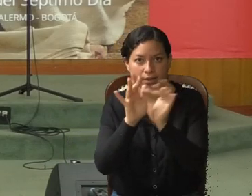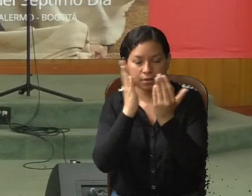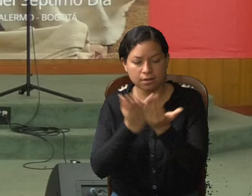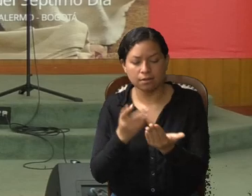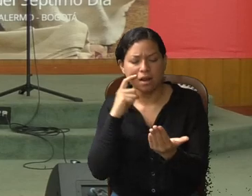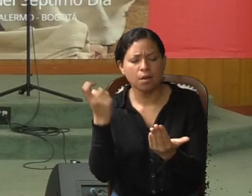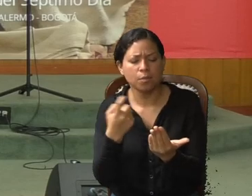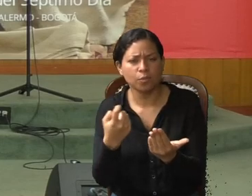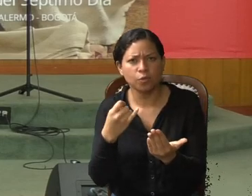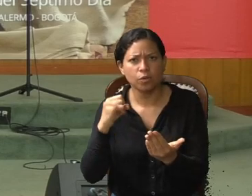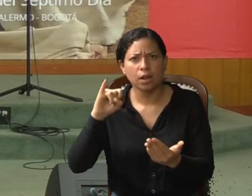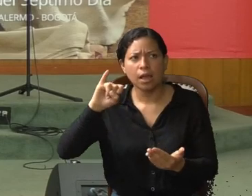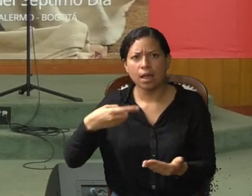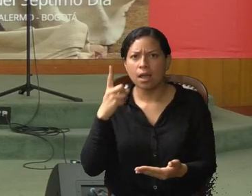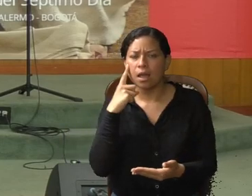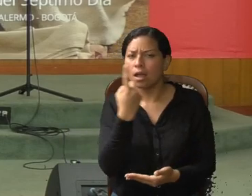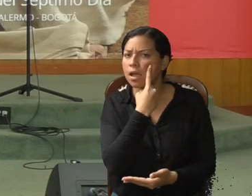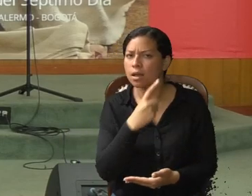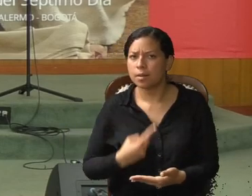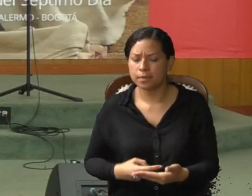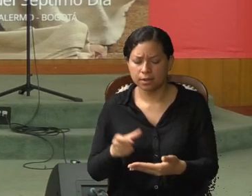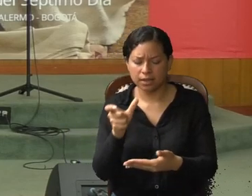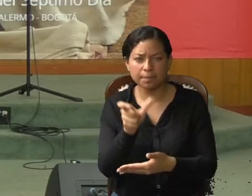23, versículo 9.